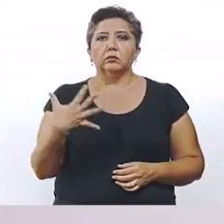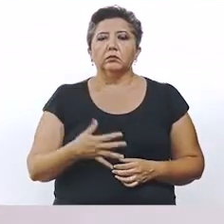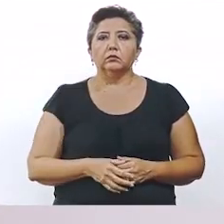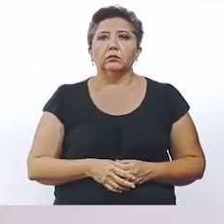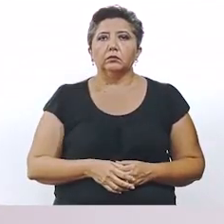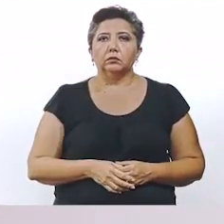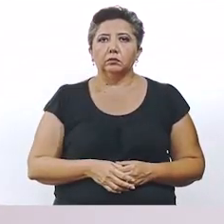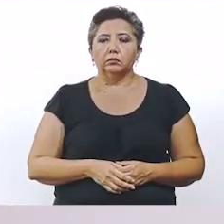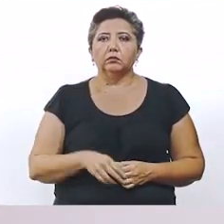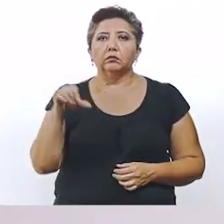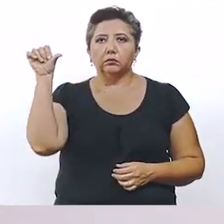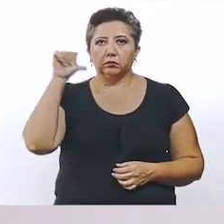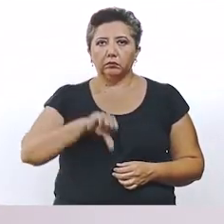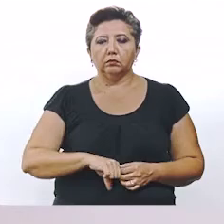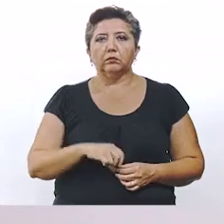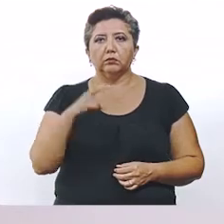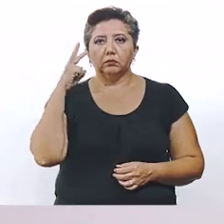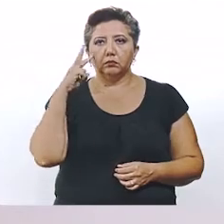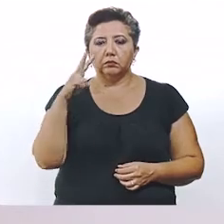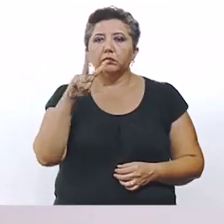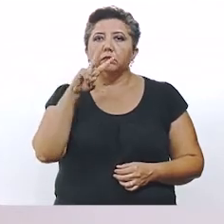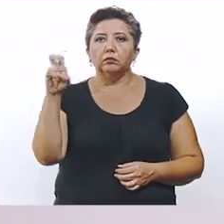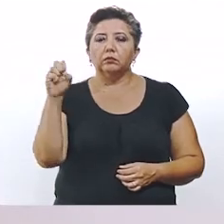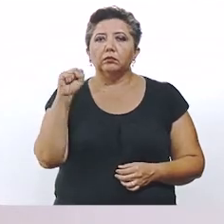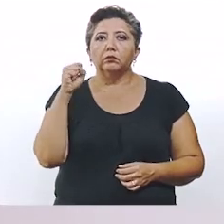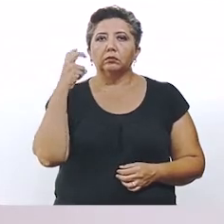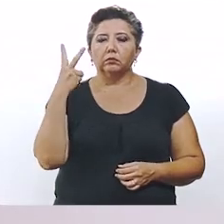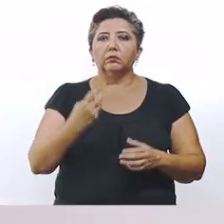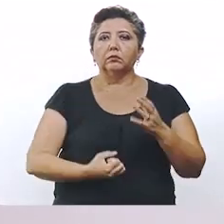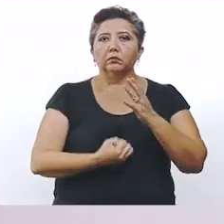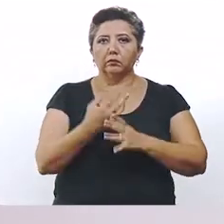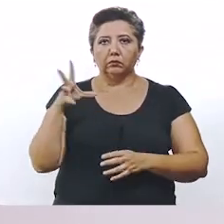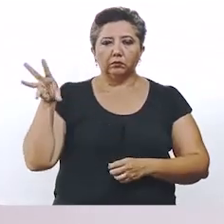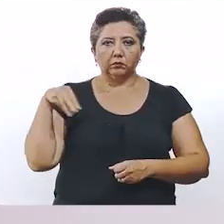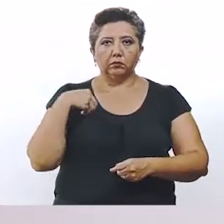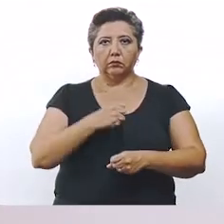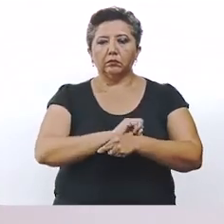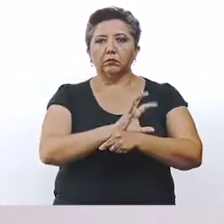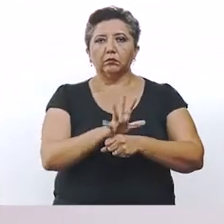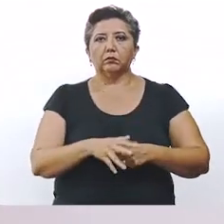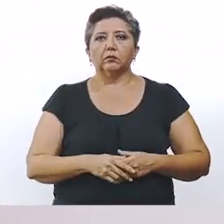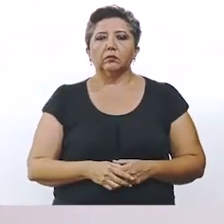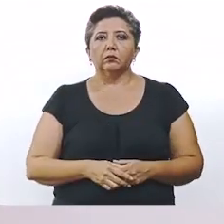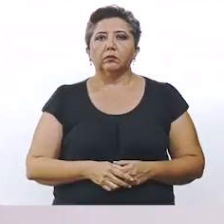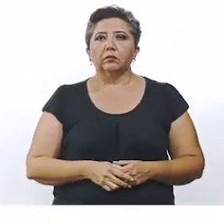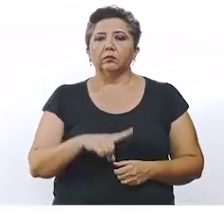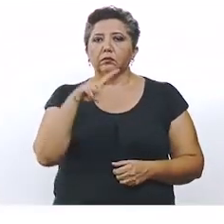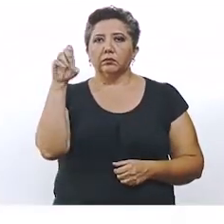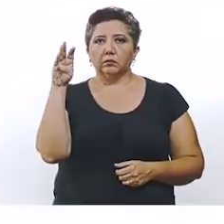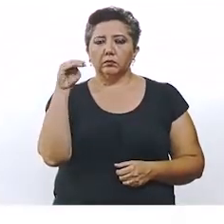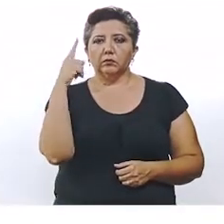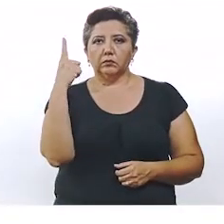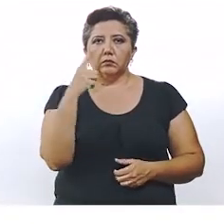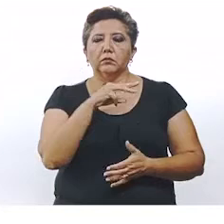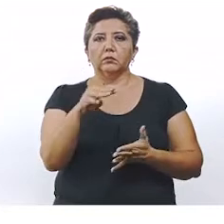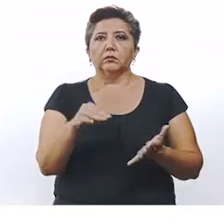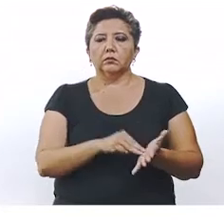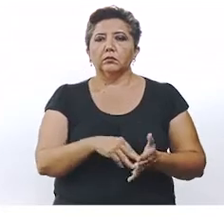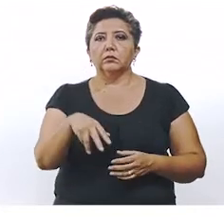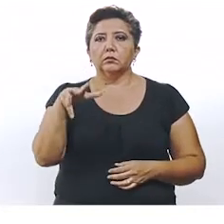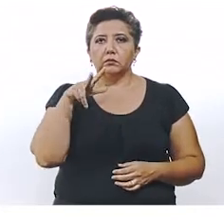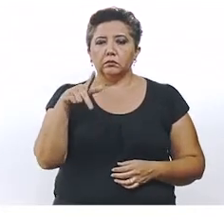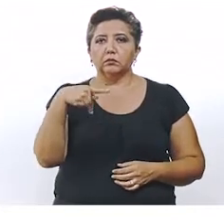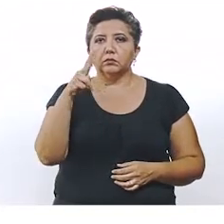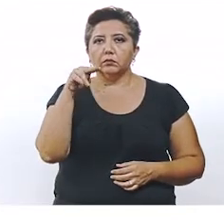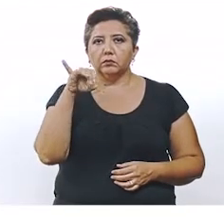42.465. Hoy se detectaron 262 nuevos contagios de coronavirus, 191 en Mérida,